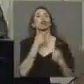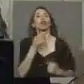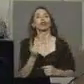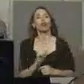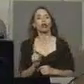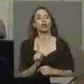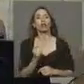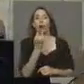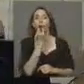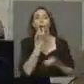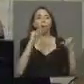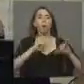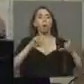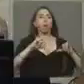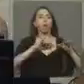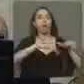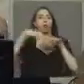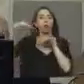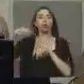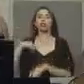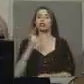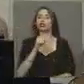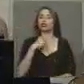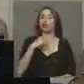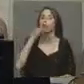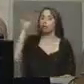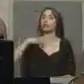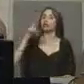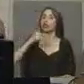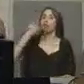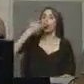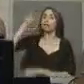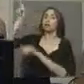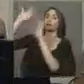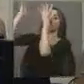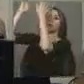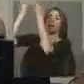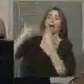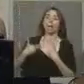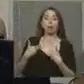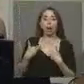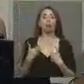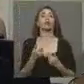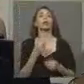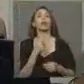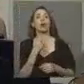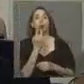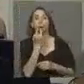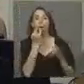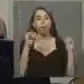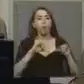Hacienda porque no quise contribuir, dije que no iba a hablar para los aplausos,